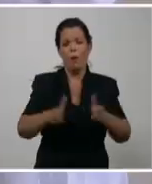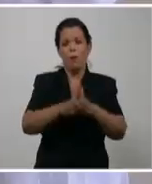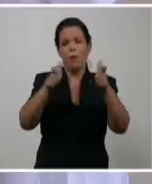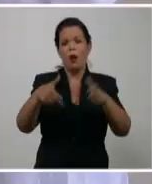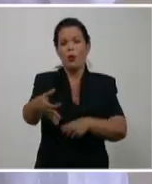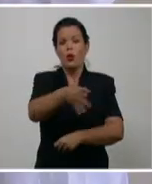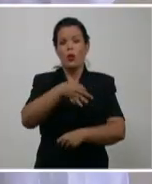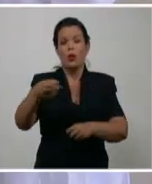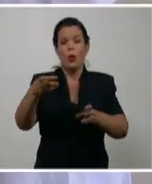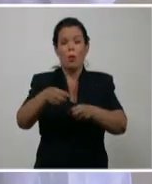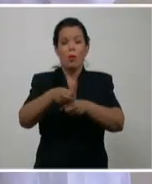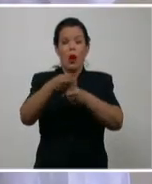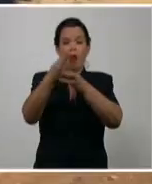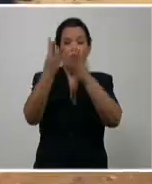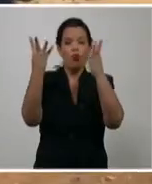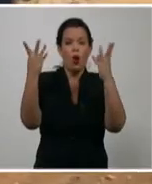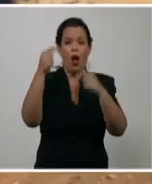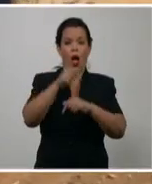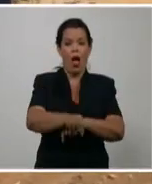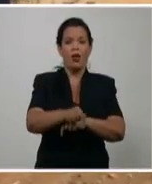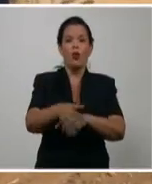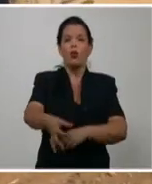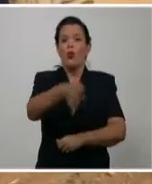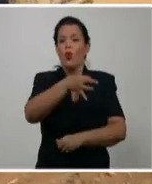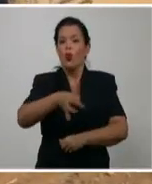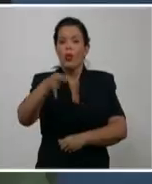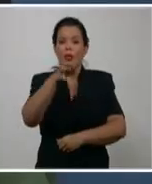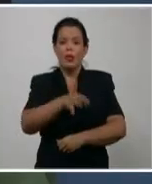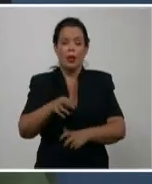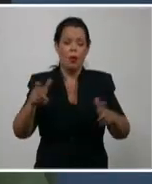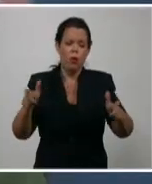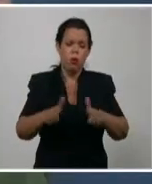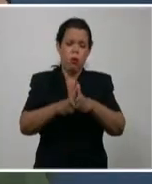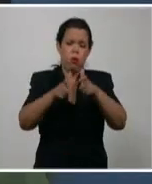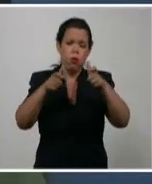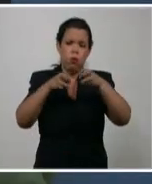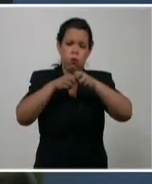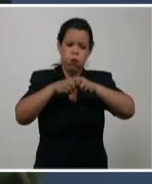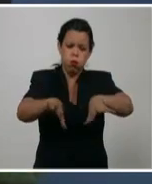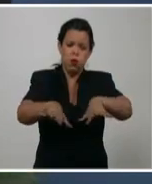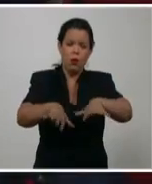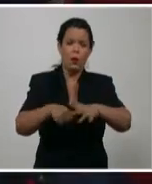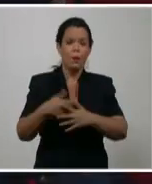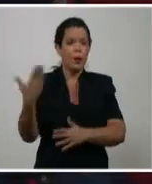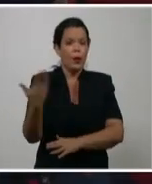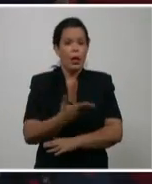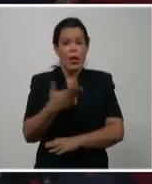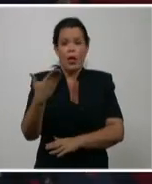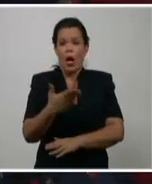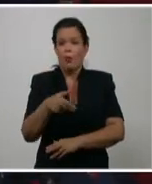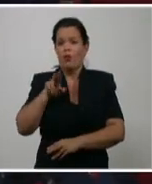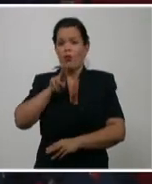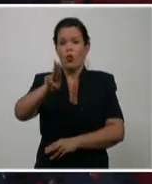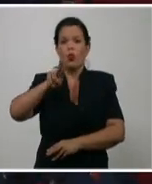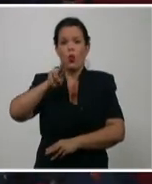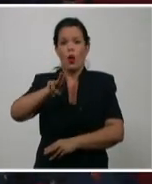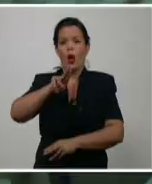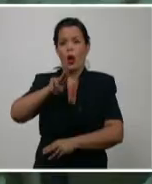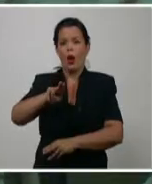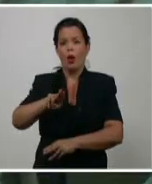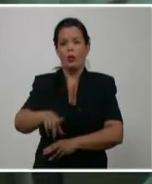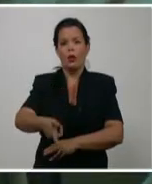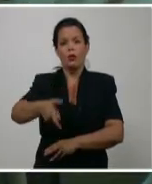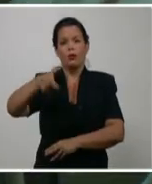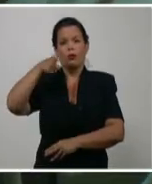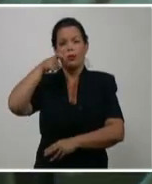el cuarto municipio del país con la mayor tasa de transmisión, situación que pone en alerta a las autoridades de la provincia.